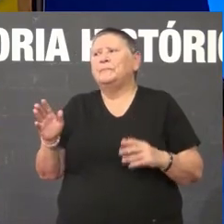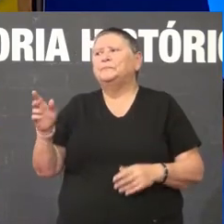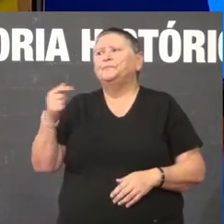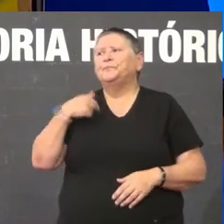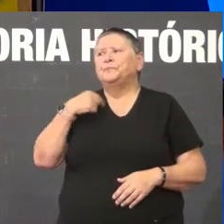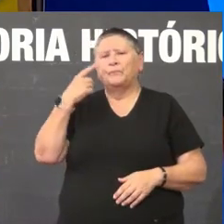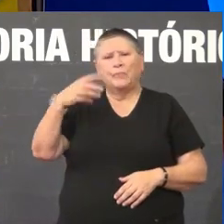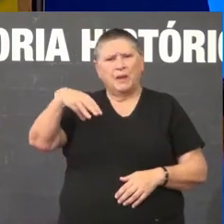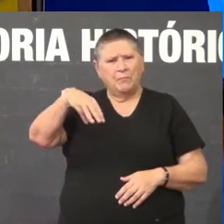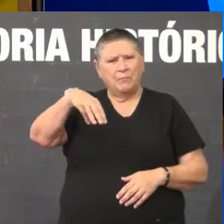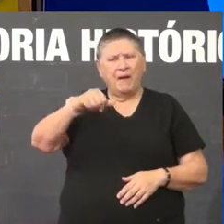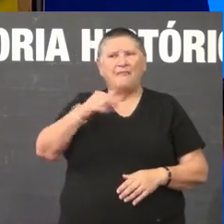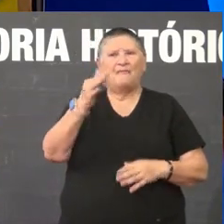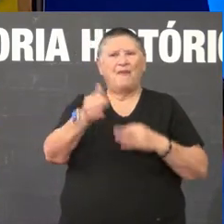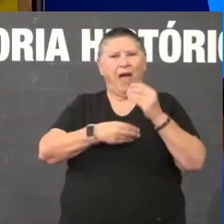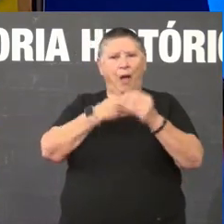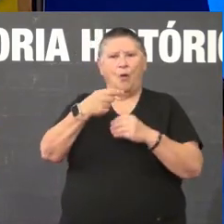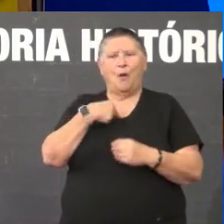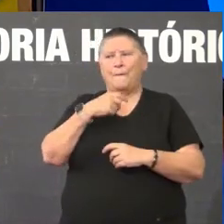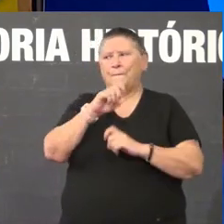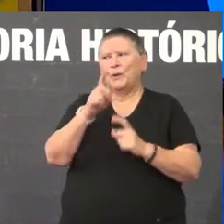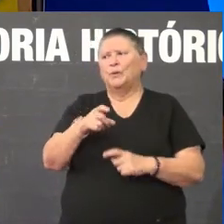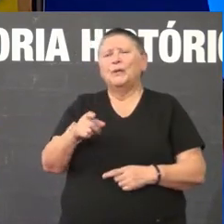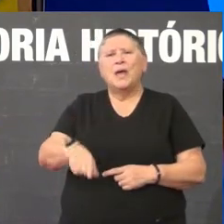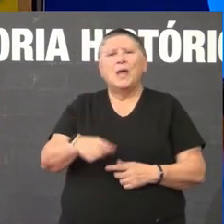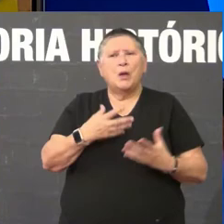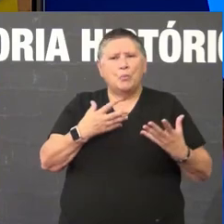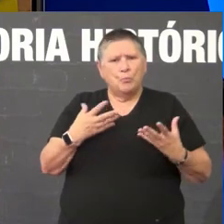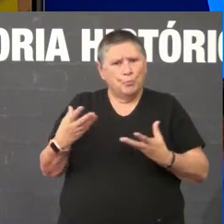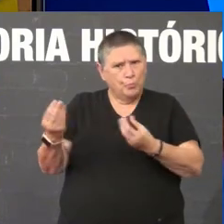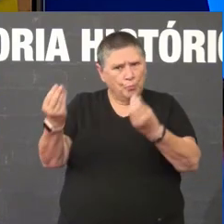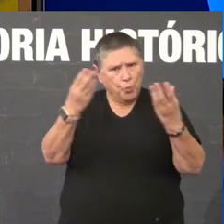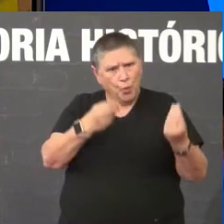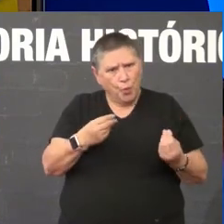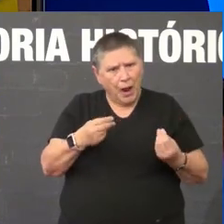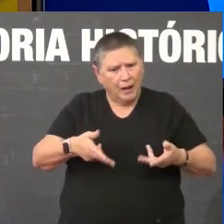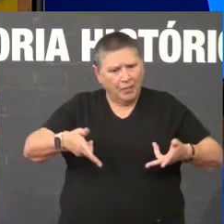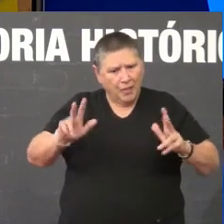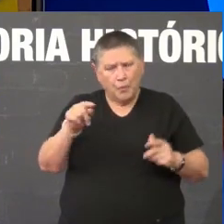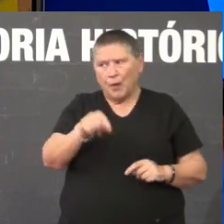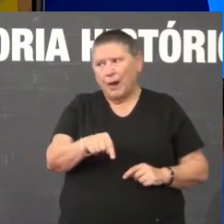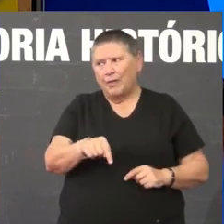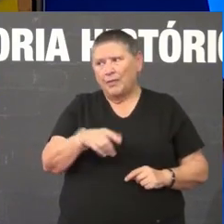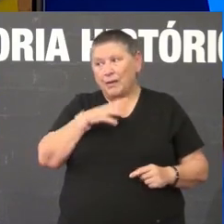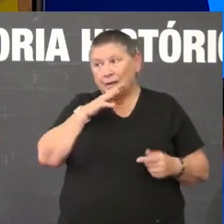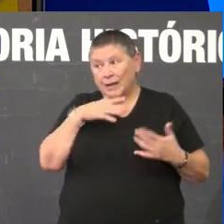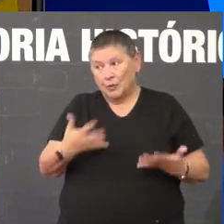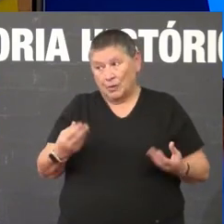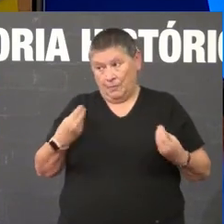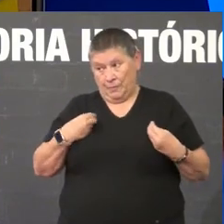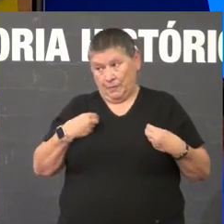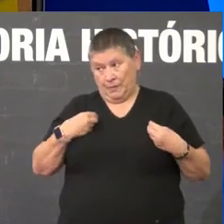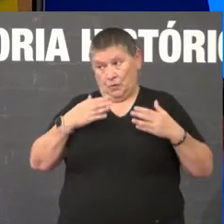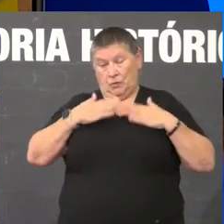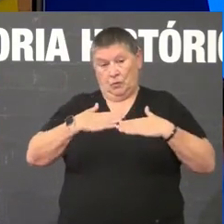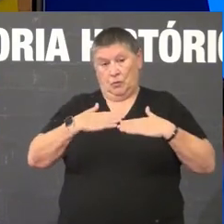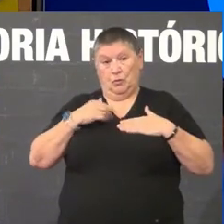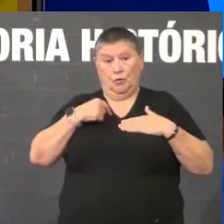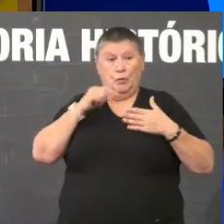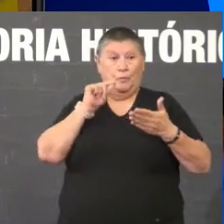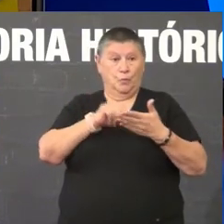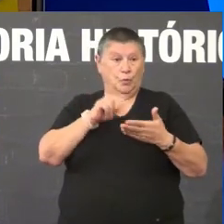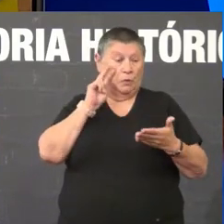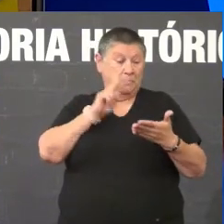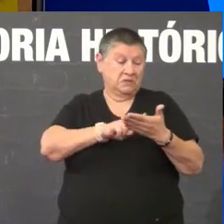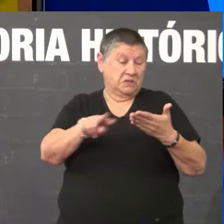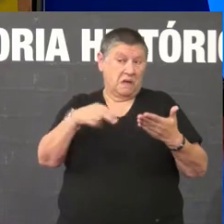me fago a pregunta. É plural a democracia na que vivimos? E eu vos vou a decir o que eu penso. Eu penso